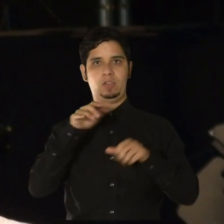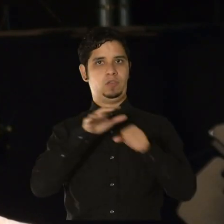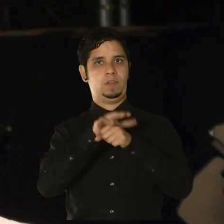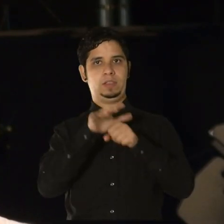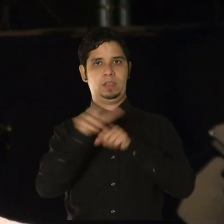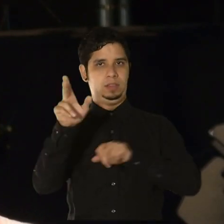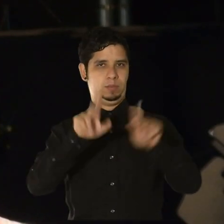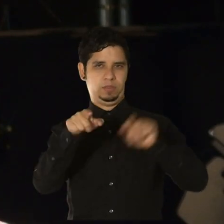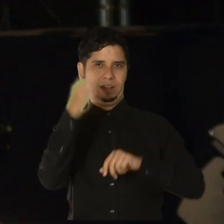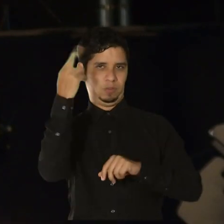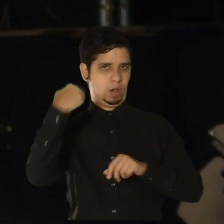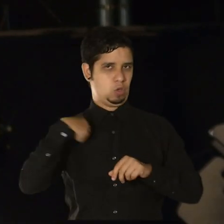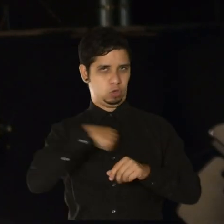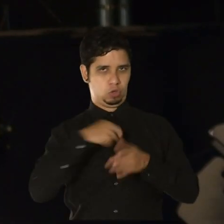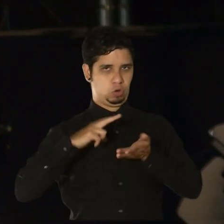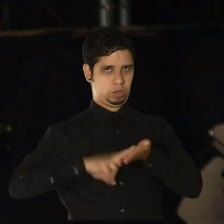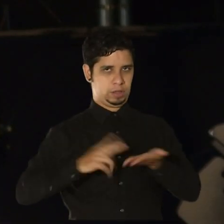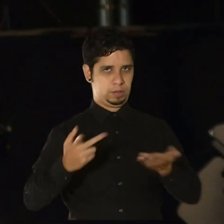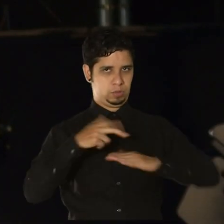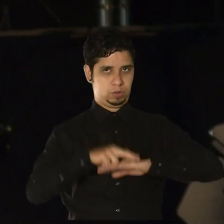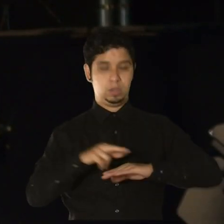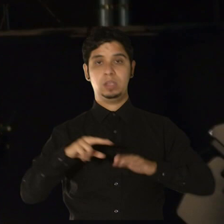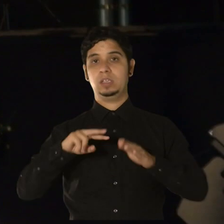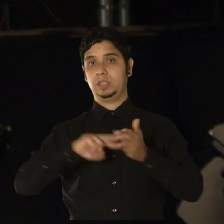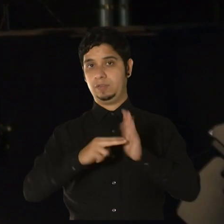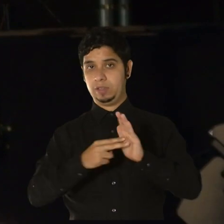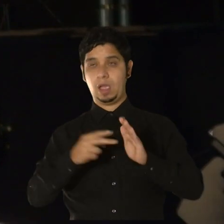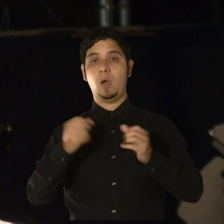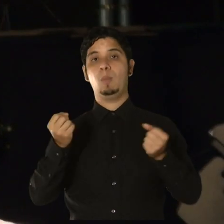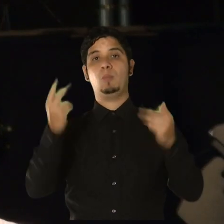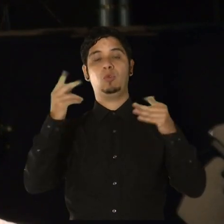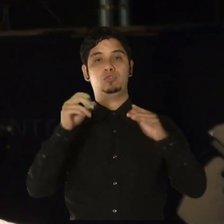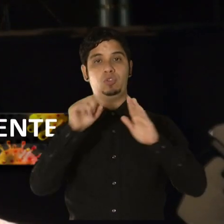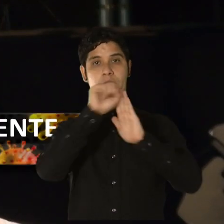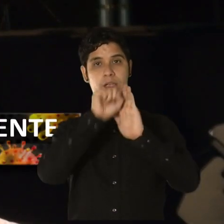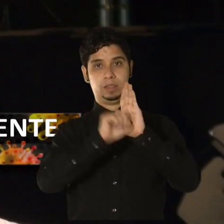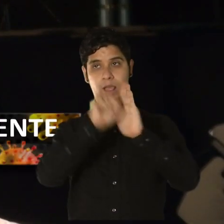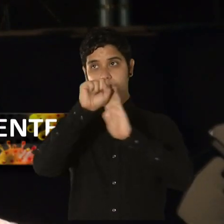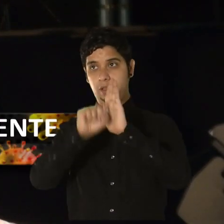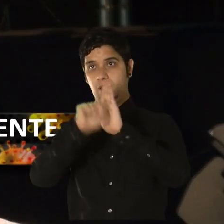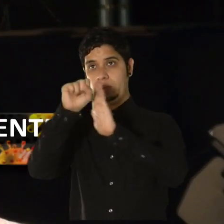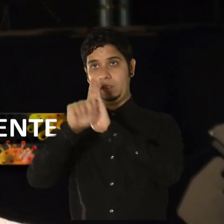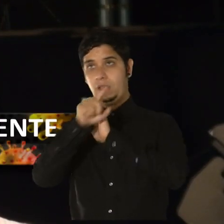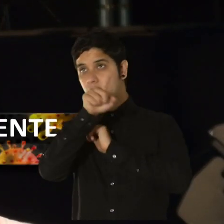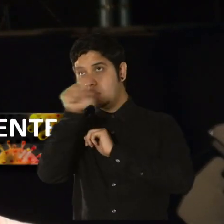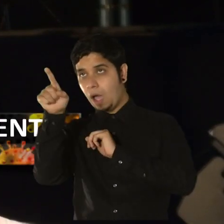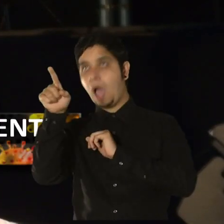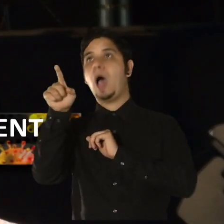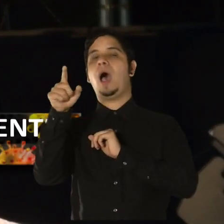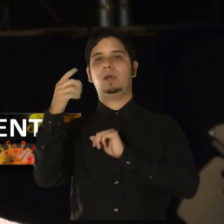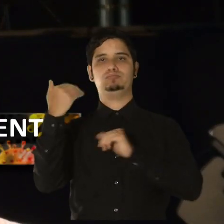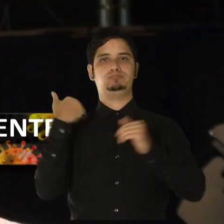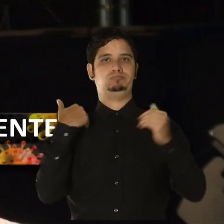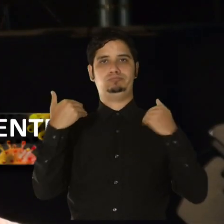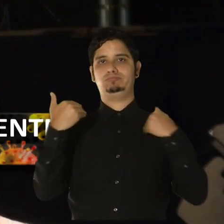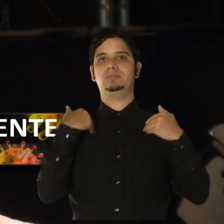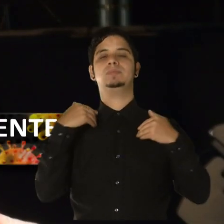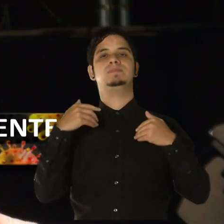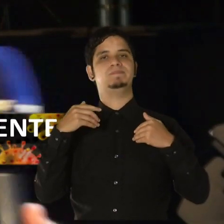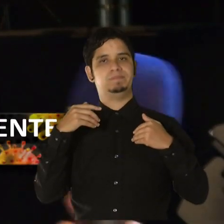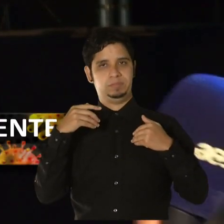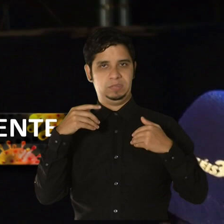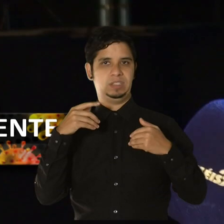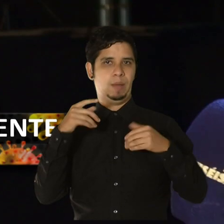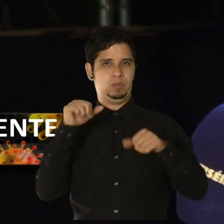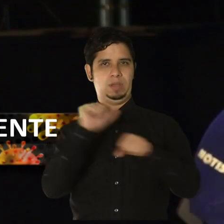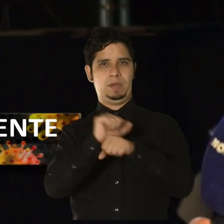nos contratan. Así que éramos enfermeros de muchos de los estados de la nación, en el cual estábamos sirviendo bajo la misma